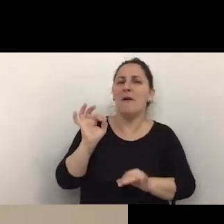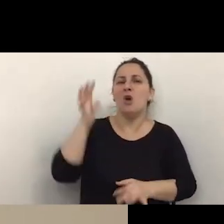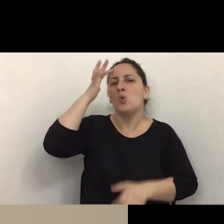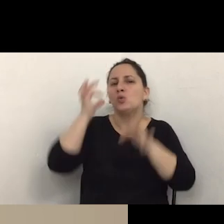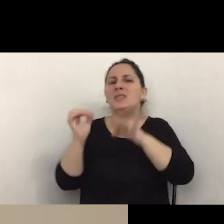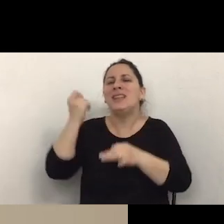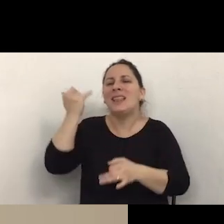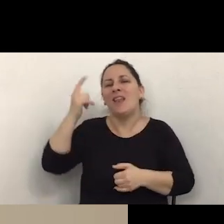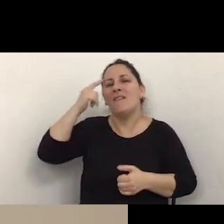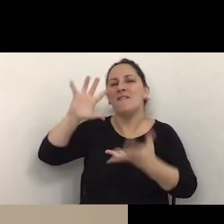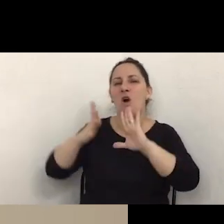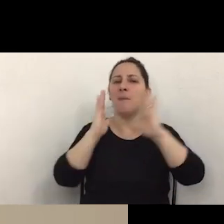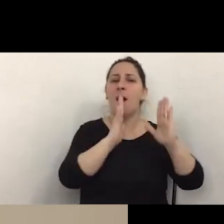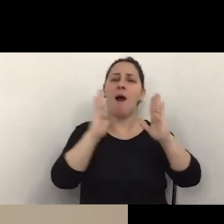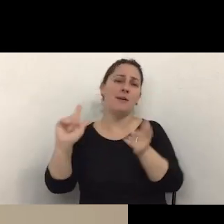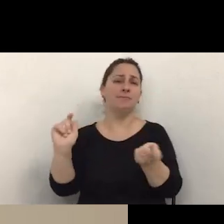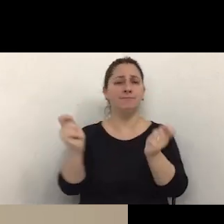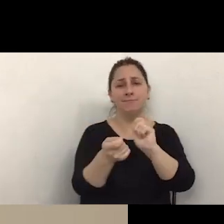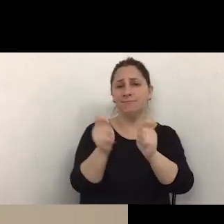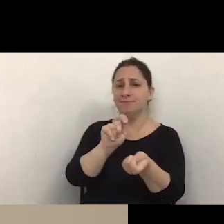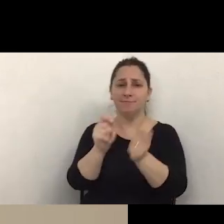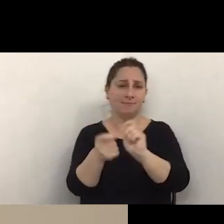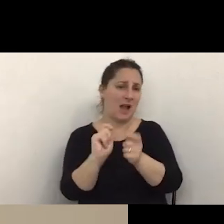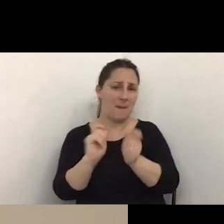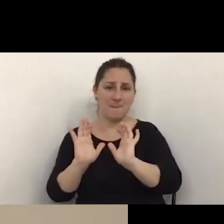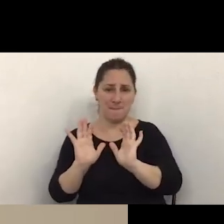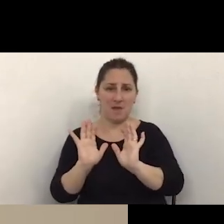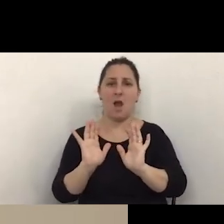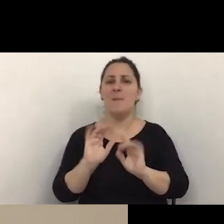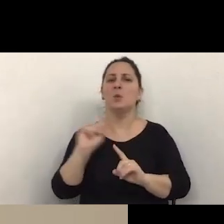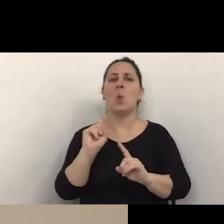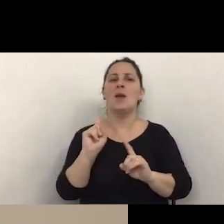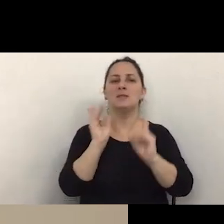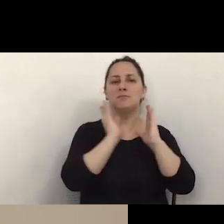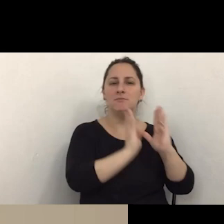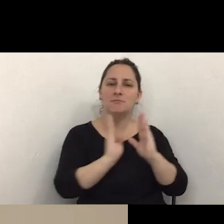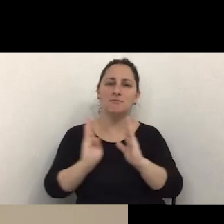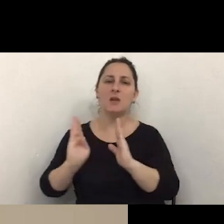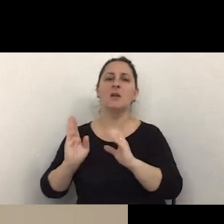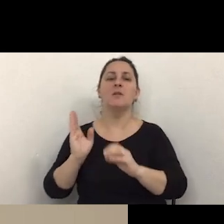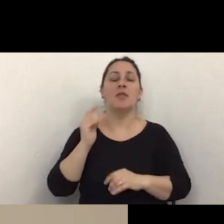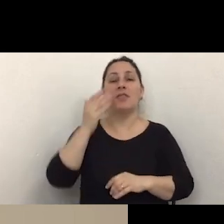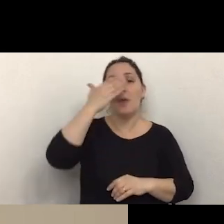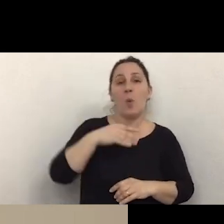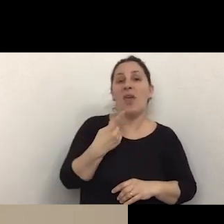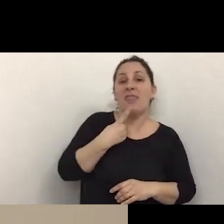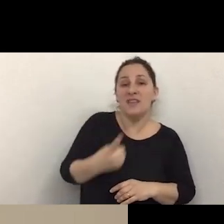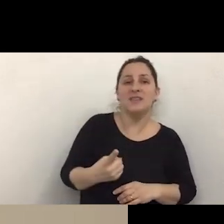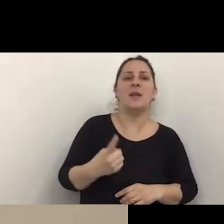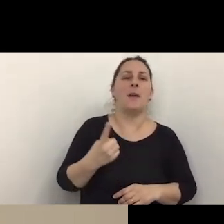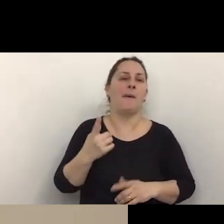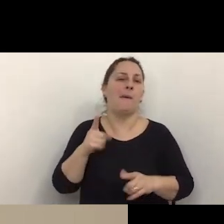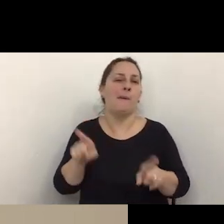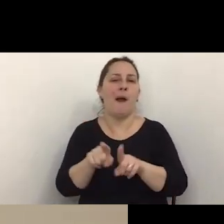criterios cambiantes, a veces cambia de una, no aceptó porque eran cuestiones de hecho, después dice que, bueno, esta cuestión de